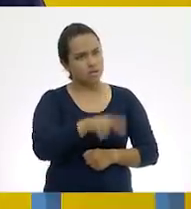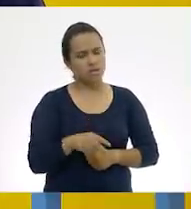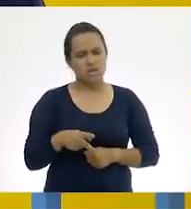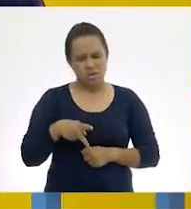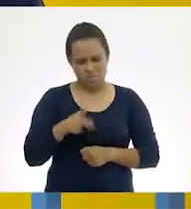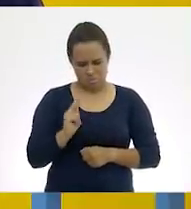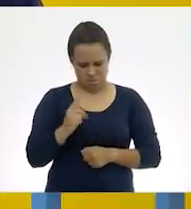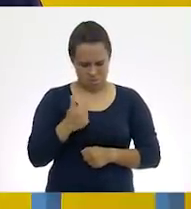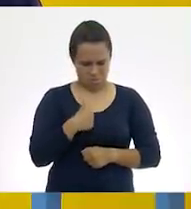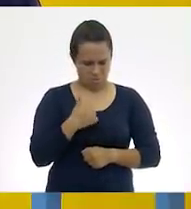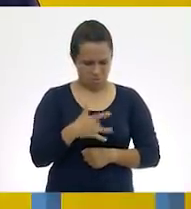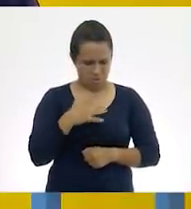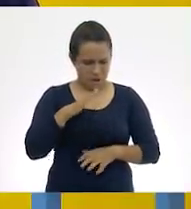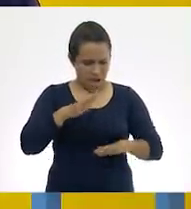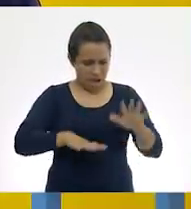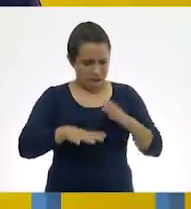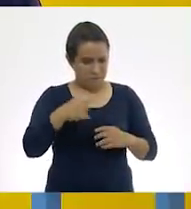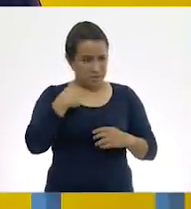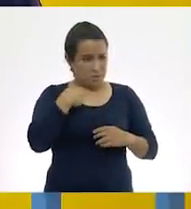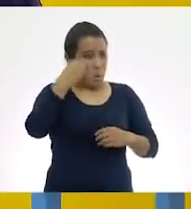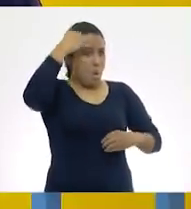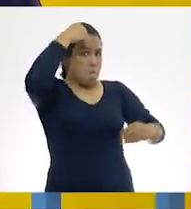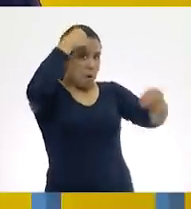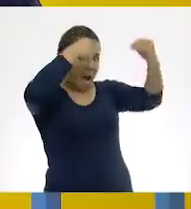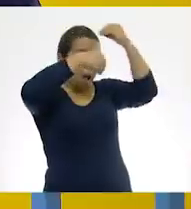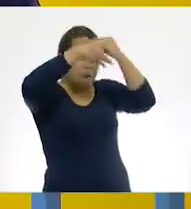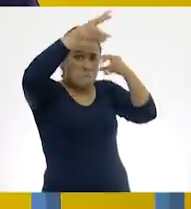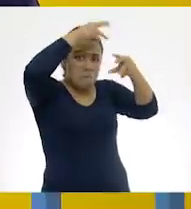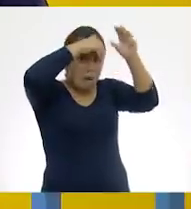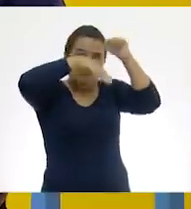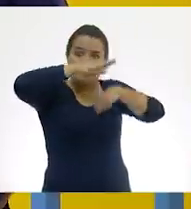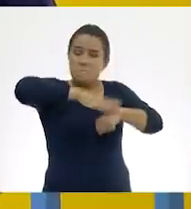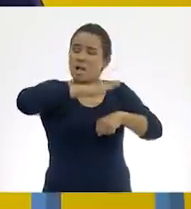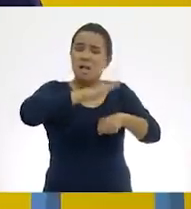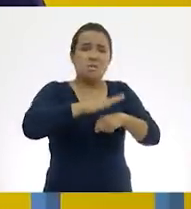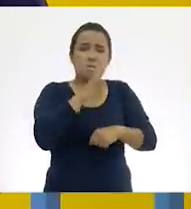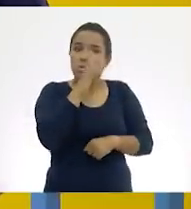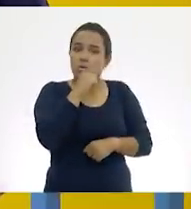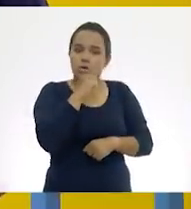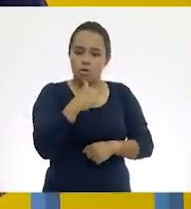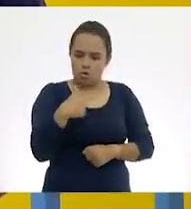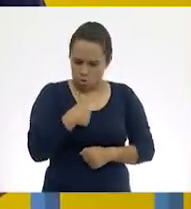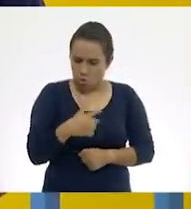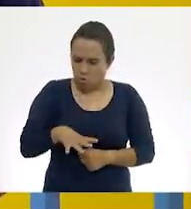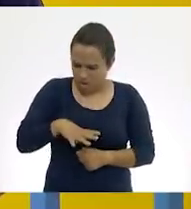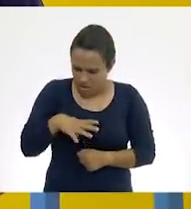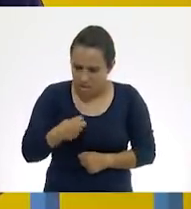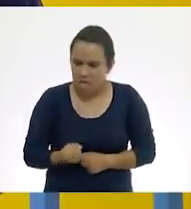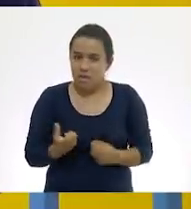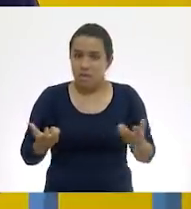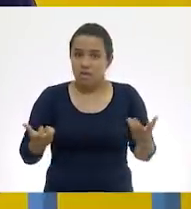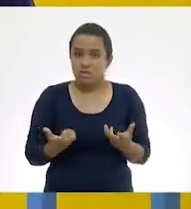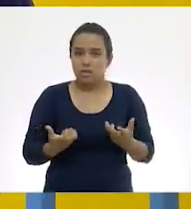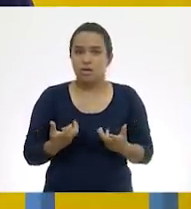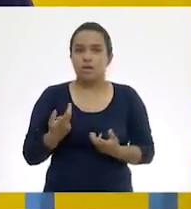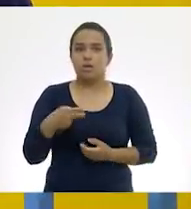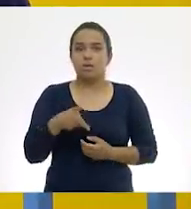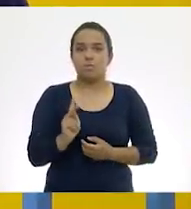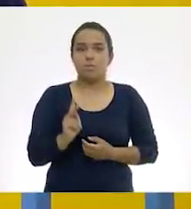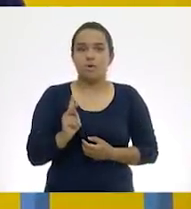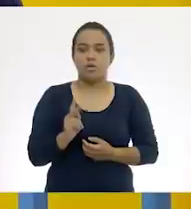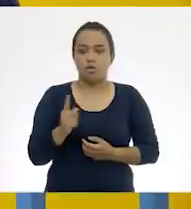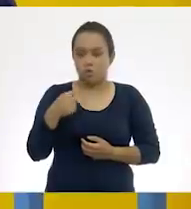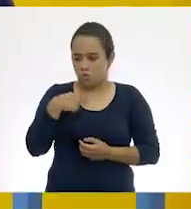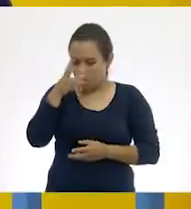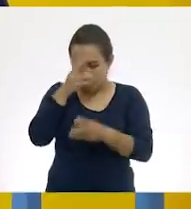yo a veces siento que ya no le caben más cosas a mi cabeza y siento, por más esfuerzos que haga, que ya no me lo